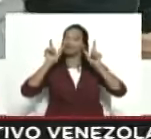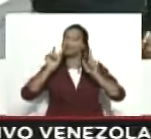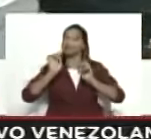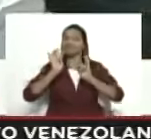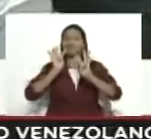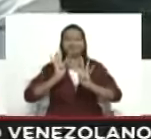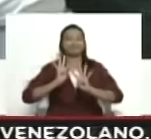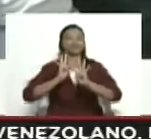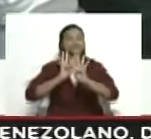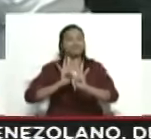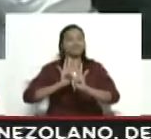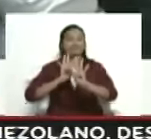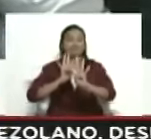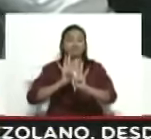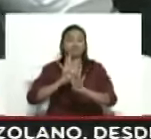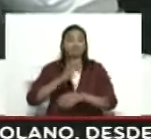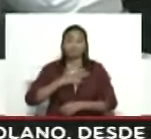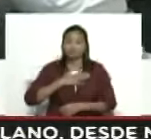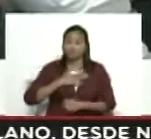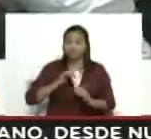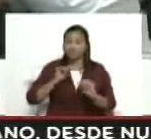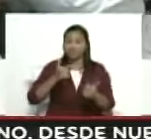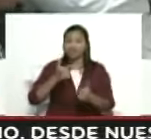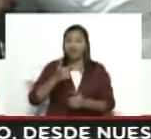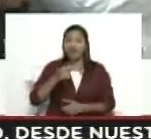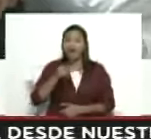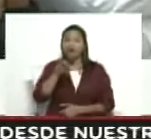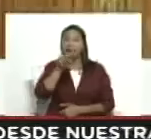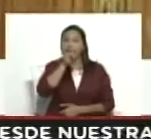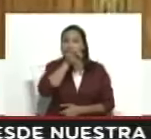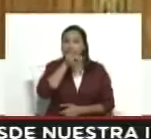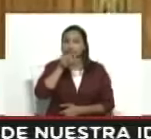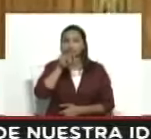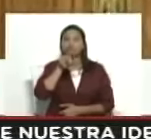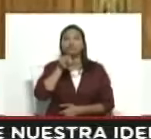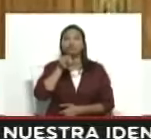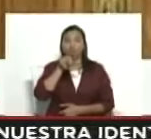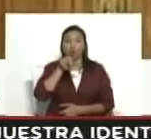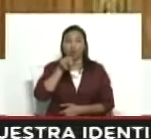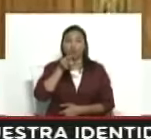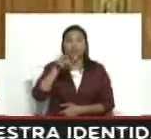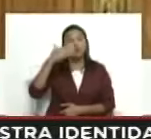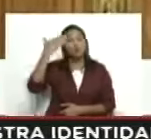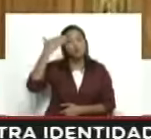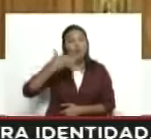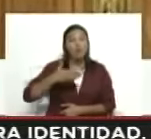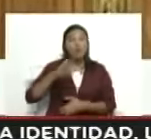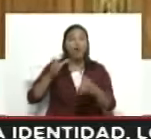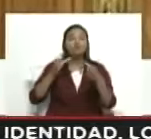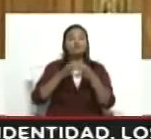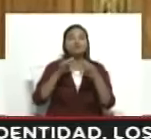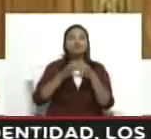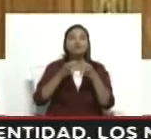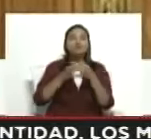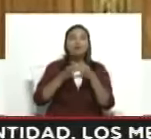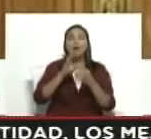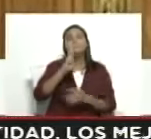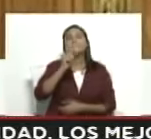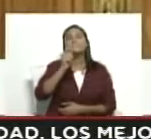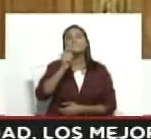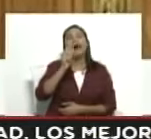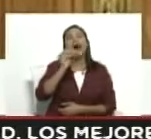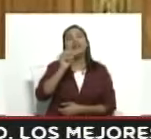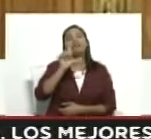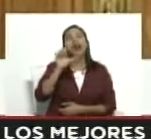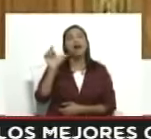Yo comencé a hablar con los comandantes de batallón. Y hablo con los comandantes del batallón de